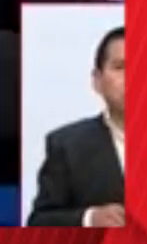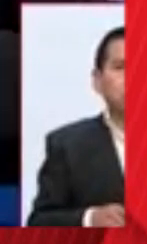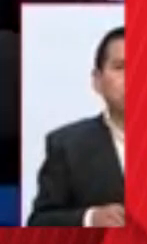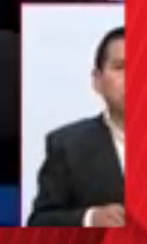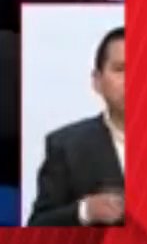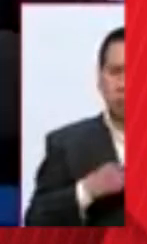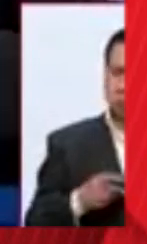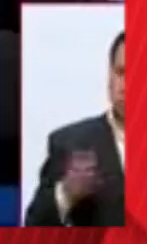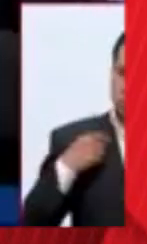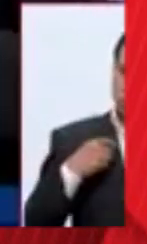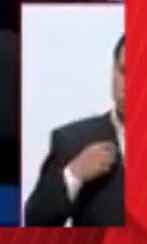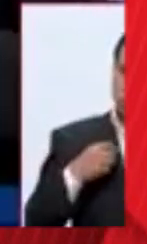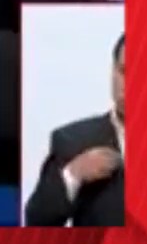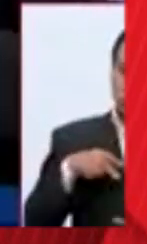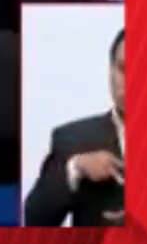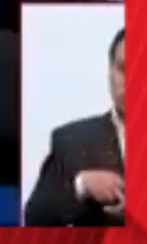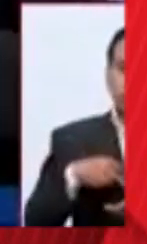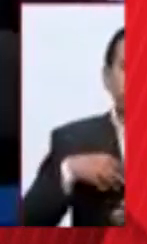Al escuchar eso, yo me levanté, me fui.